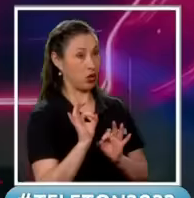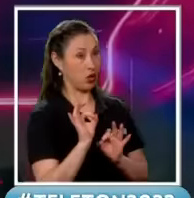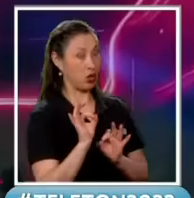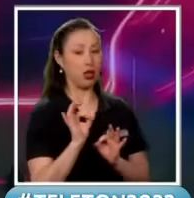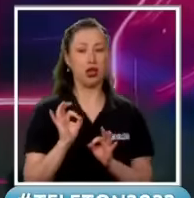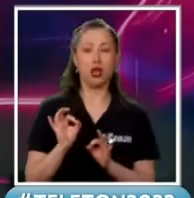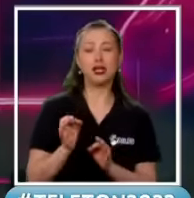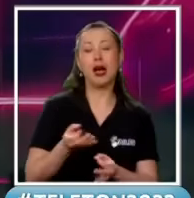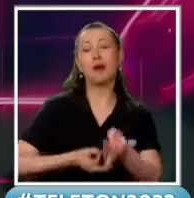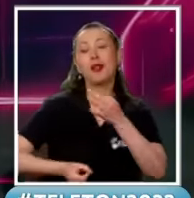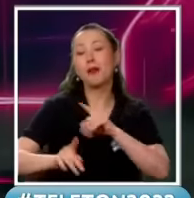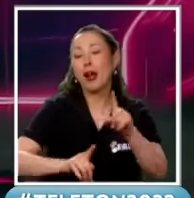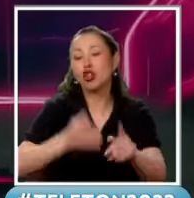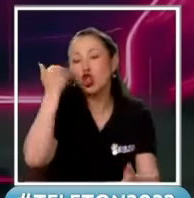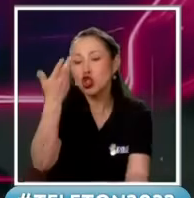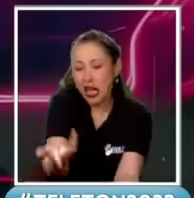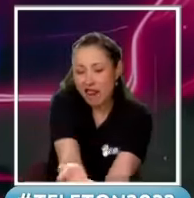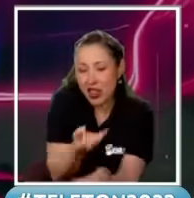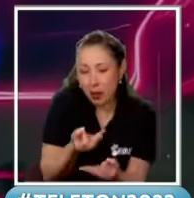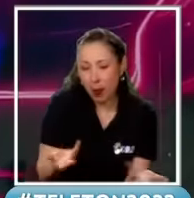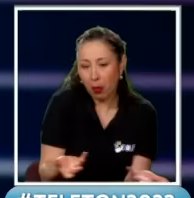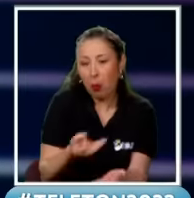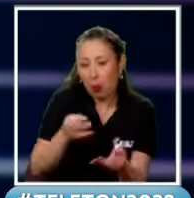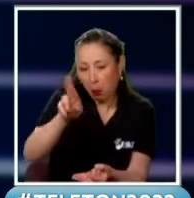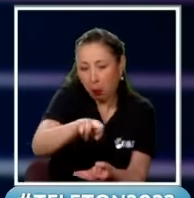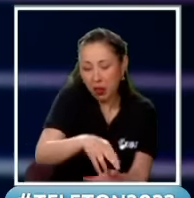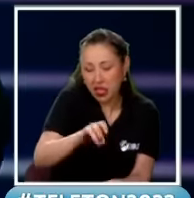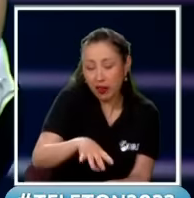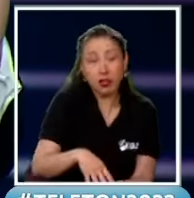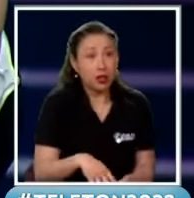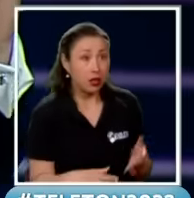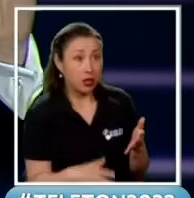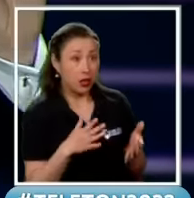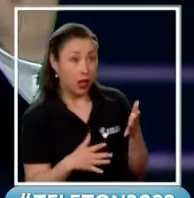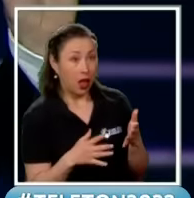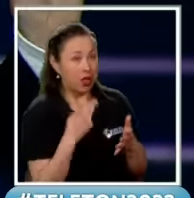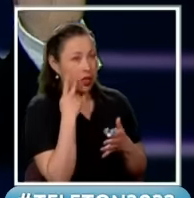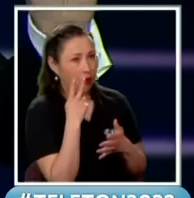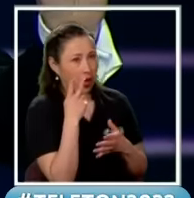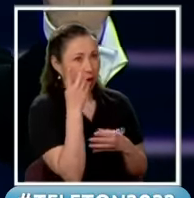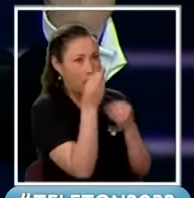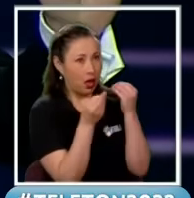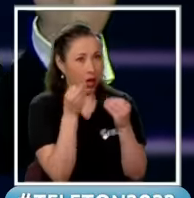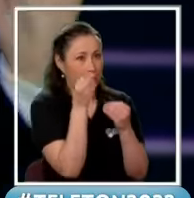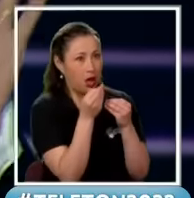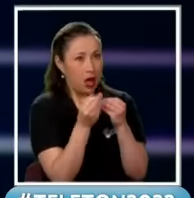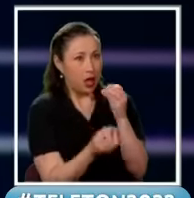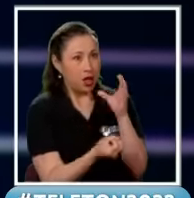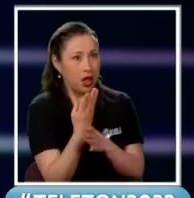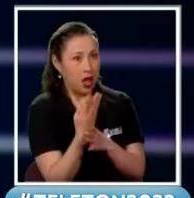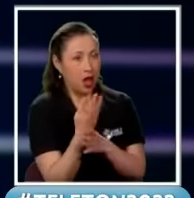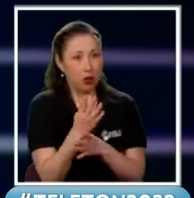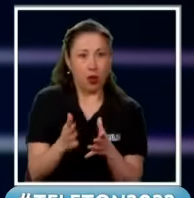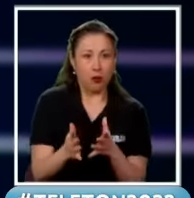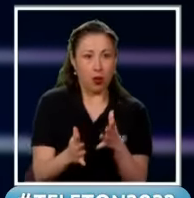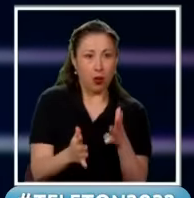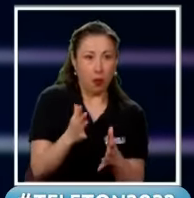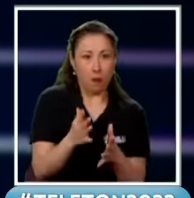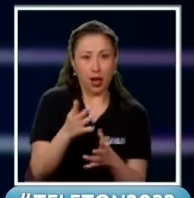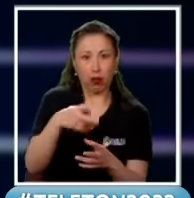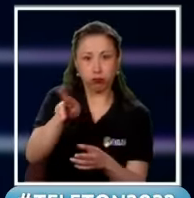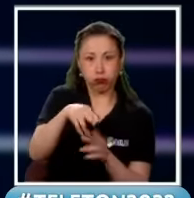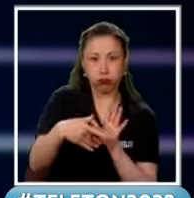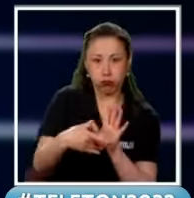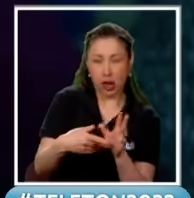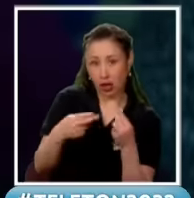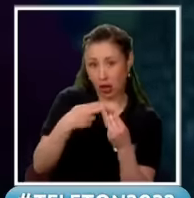Bueno, dime algo que no sepa, pues. Te veo abrumado buscando próximas ideas para tu rutina en la Teletón.